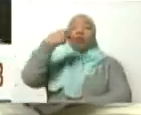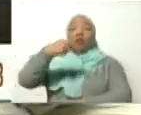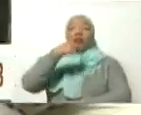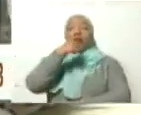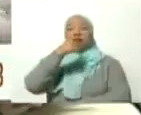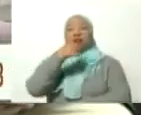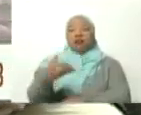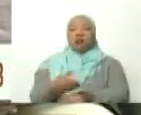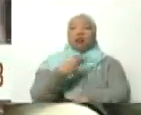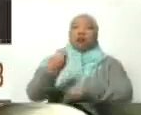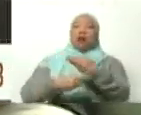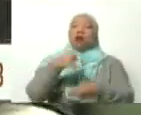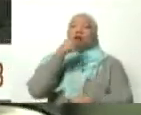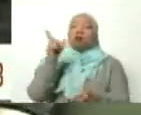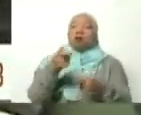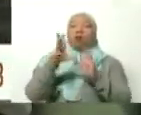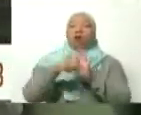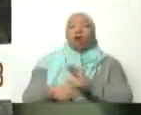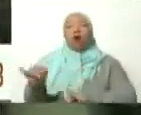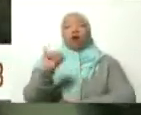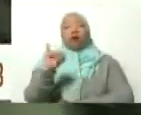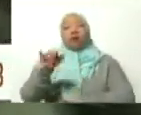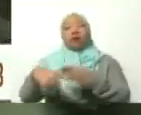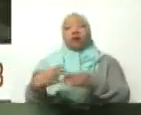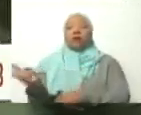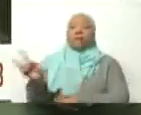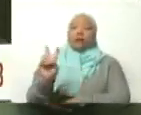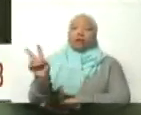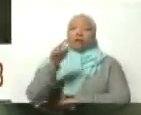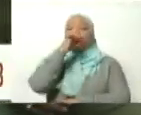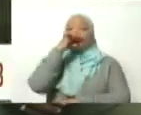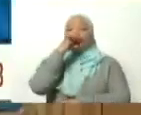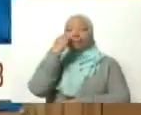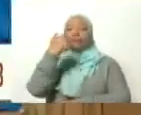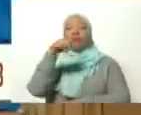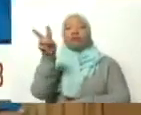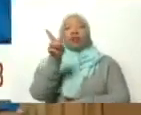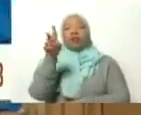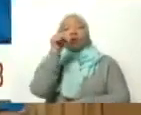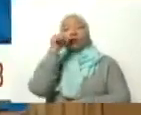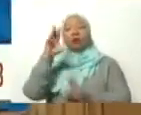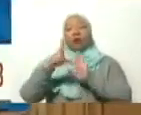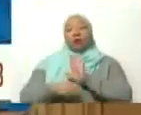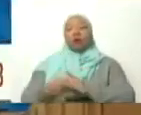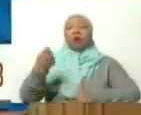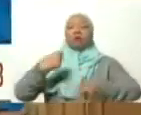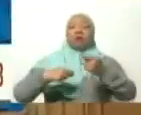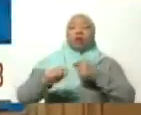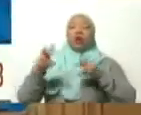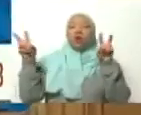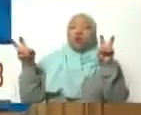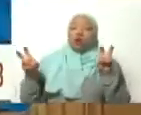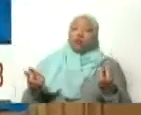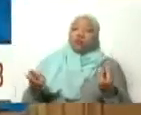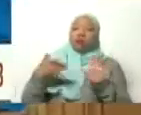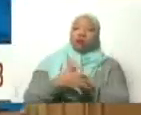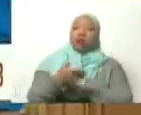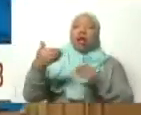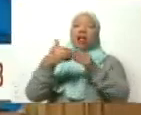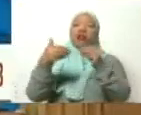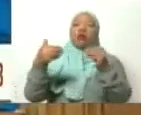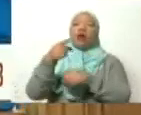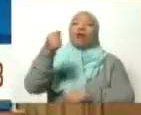han pretendido robarse la Navidad de los venezolanos y de las venezolanas, instrumentalizando nuevamente el dólar